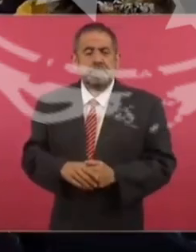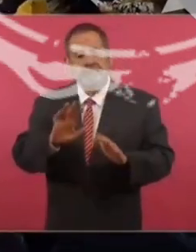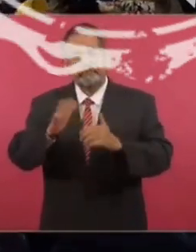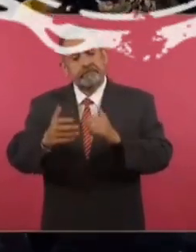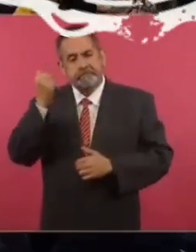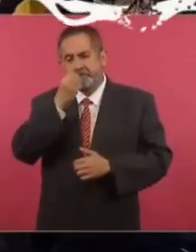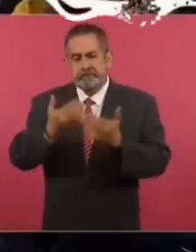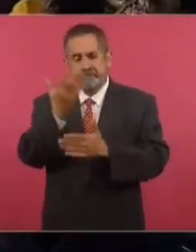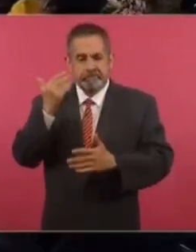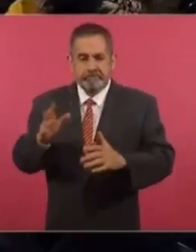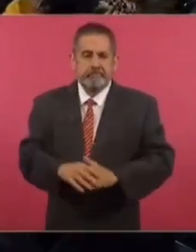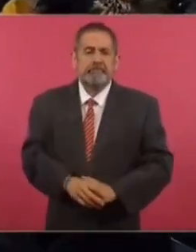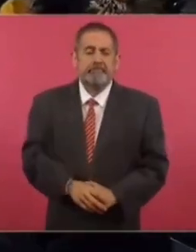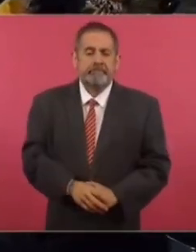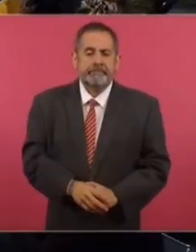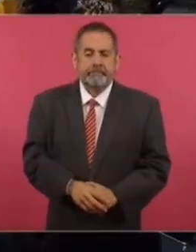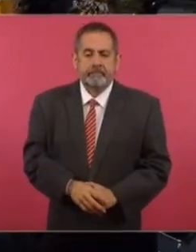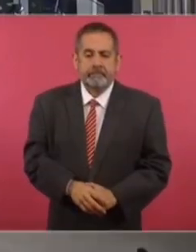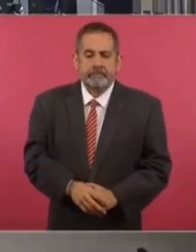Bueno, vámonos a desayunar.